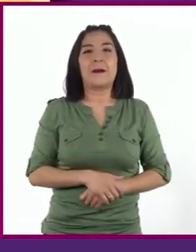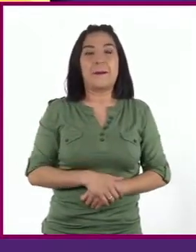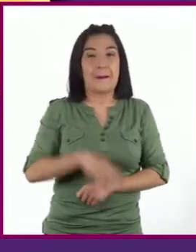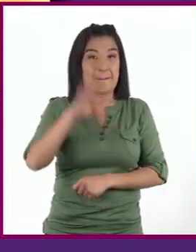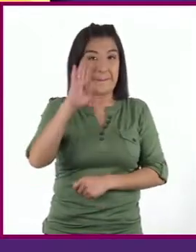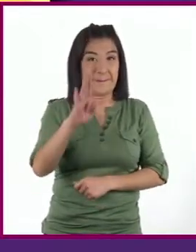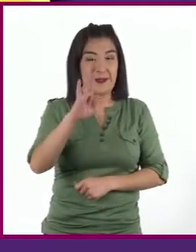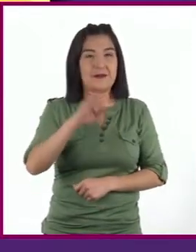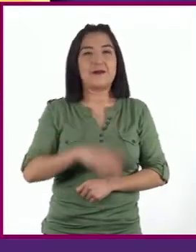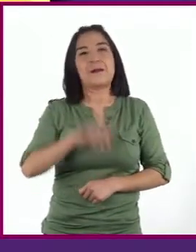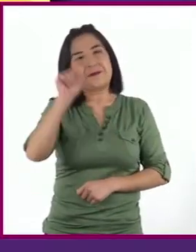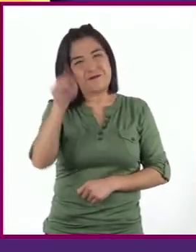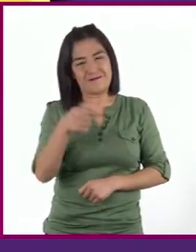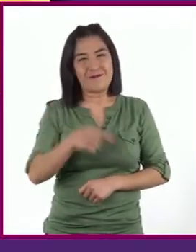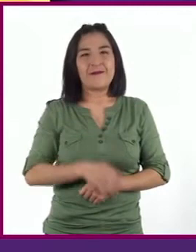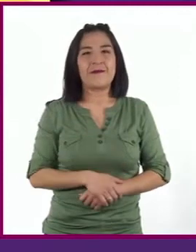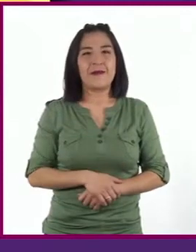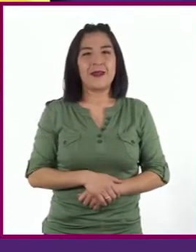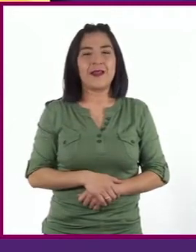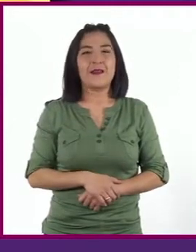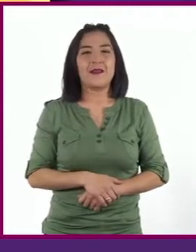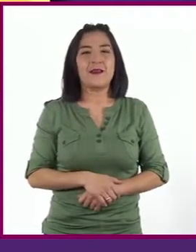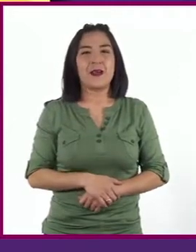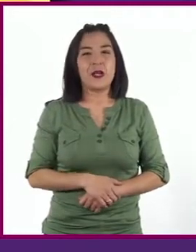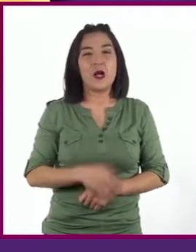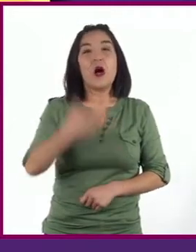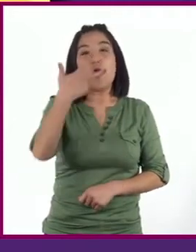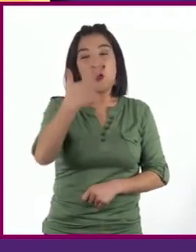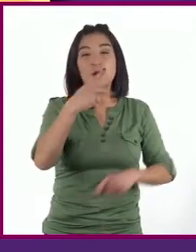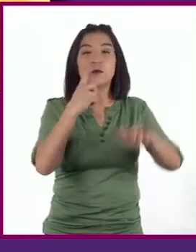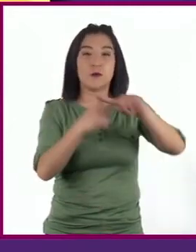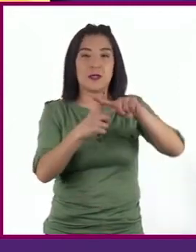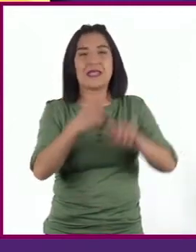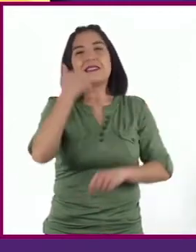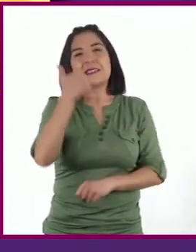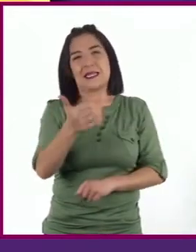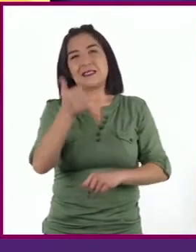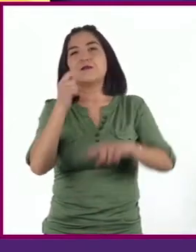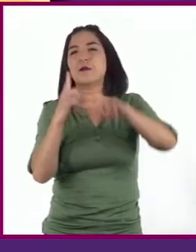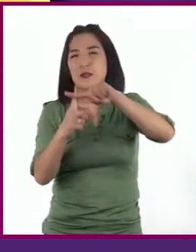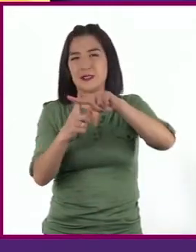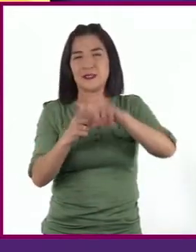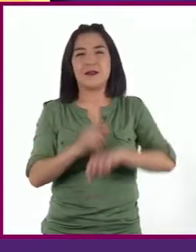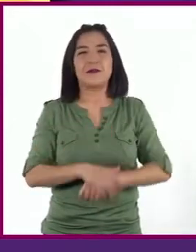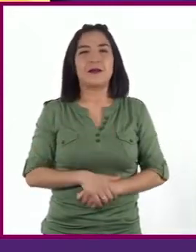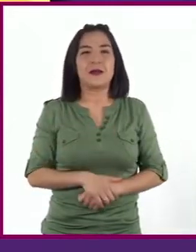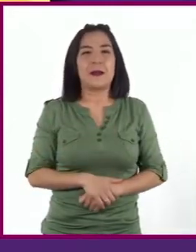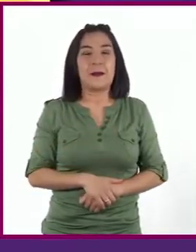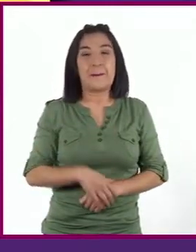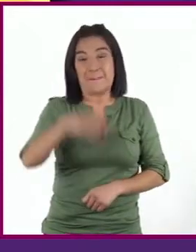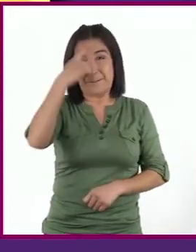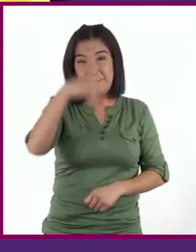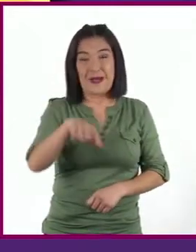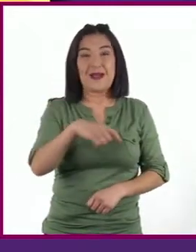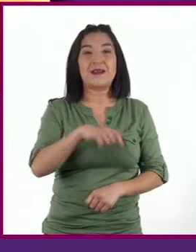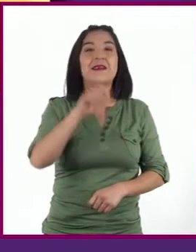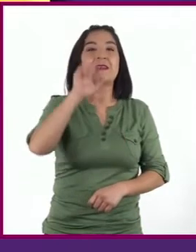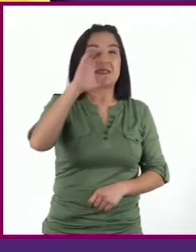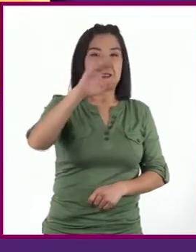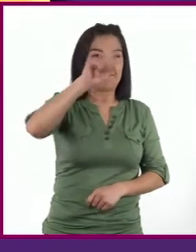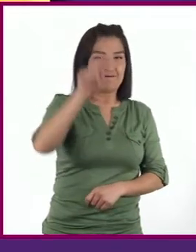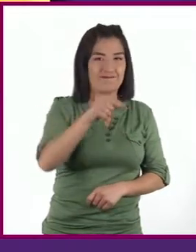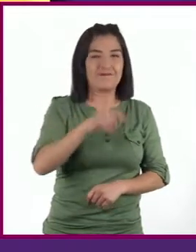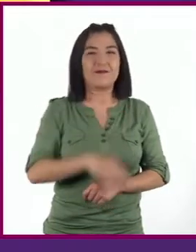B', ahora son 8 positivo y 6 positivo. Y para el vértice C',